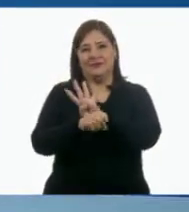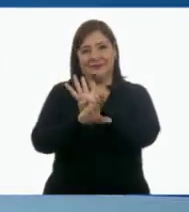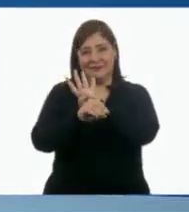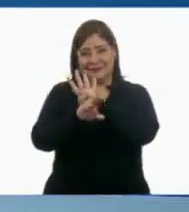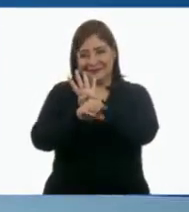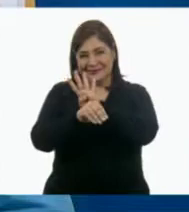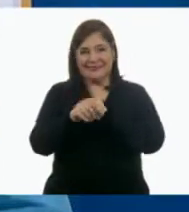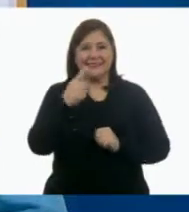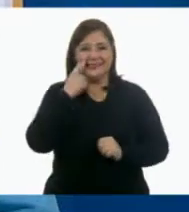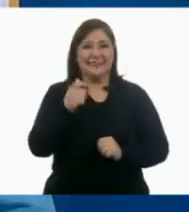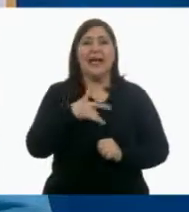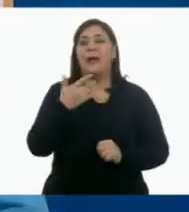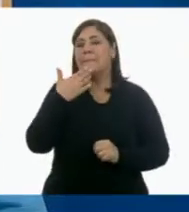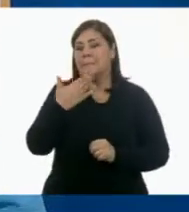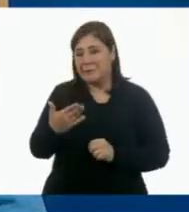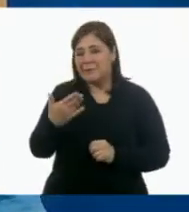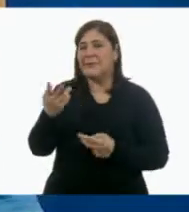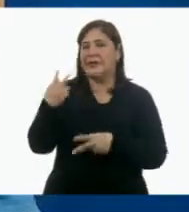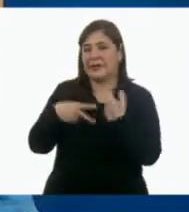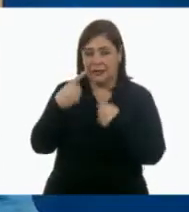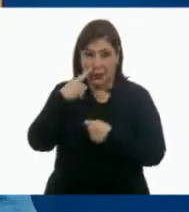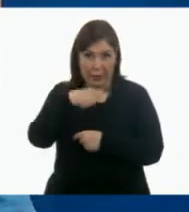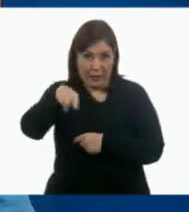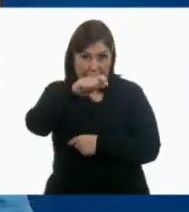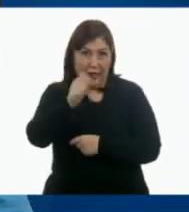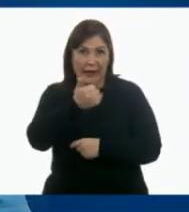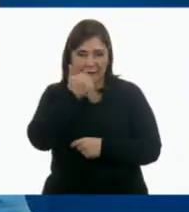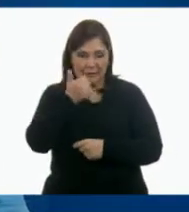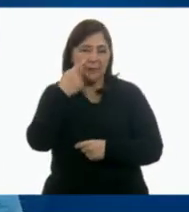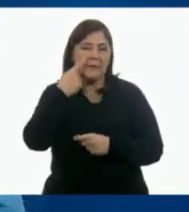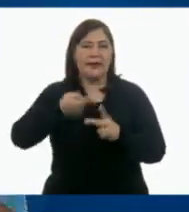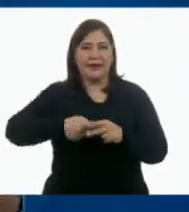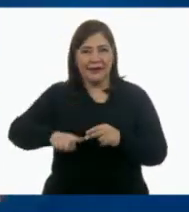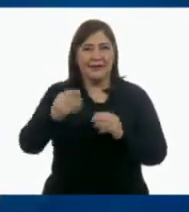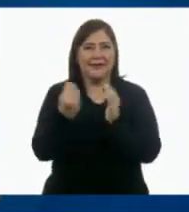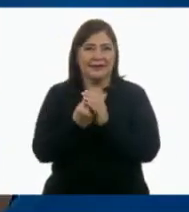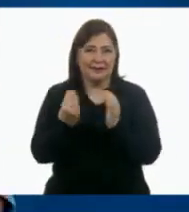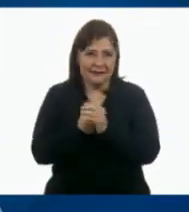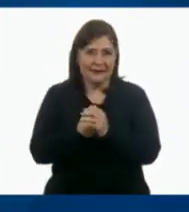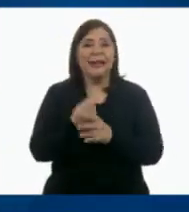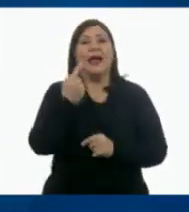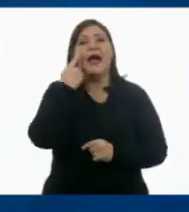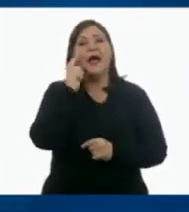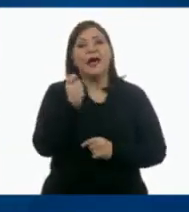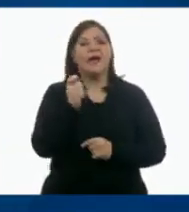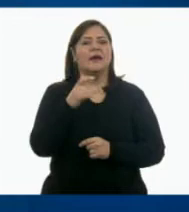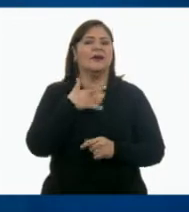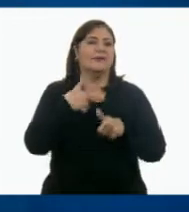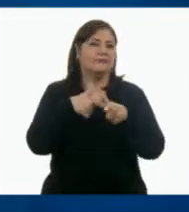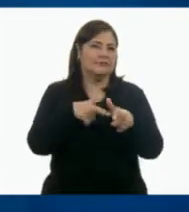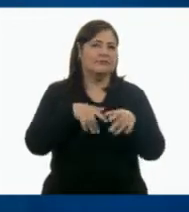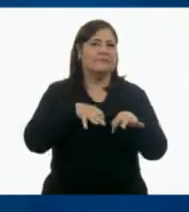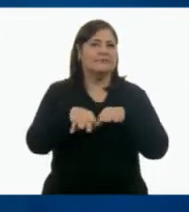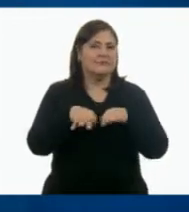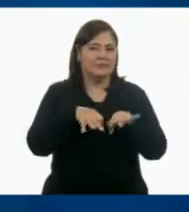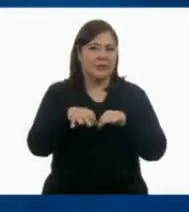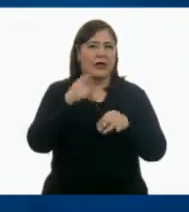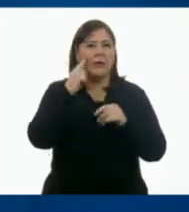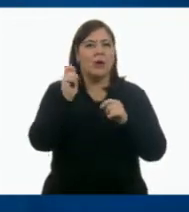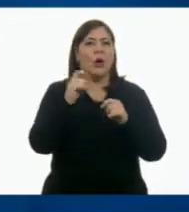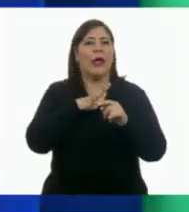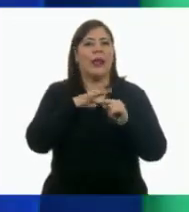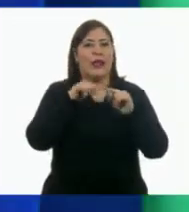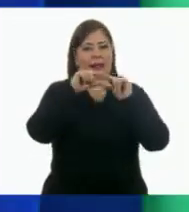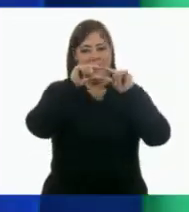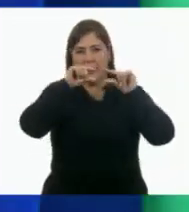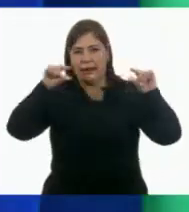bienvenido. Alumnos en casa, bienvenidos. Vamos a comenzar nuestra clase y vamos a seguir trabajando sobre las líneas. Ay, sí,